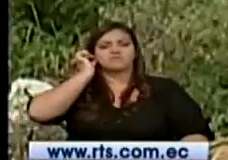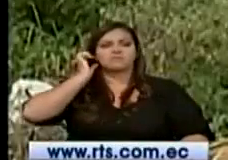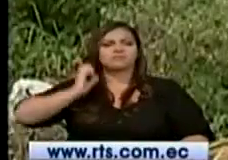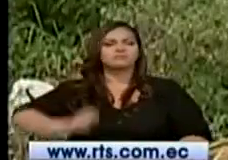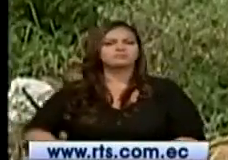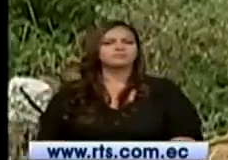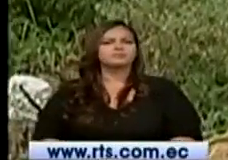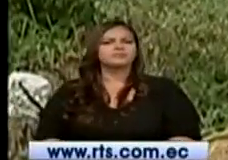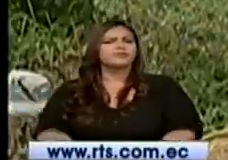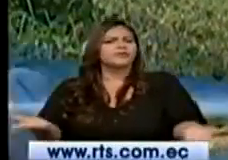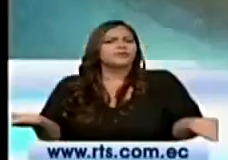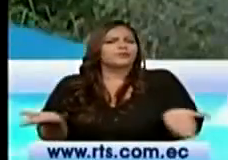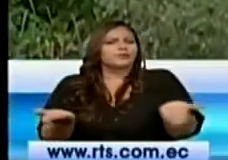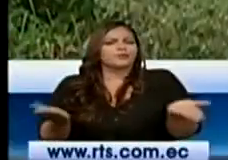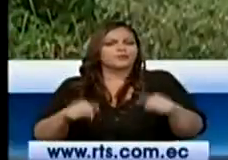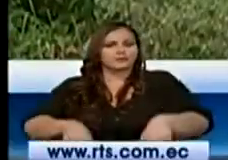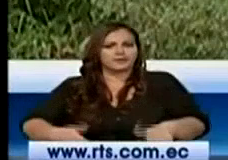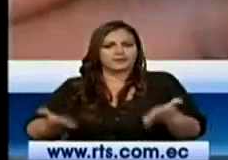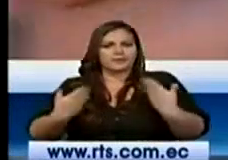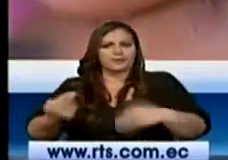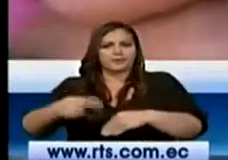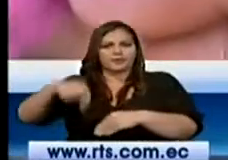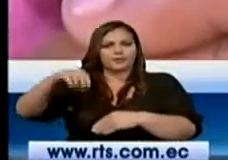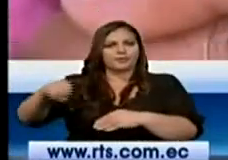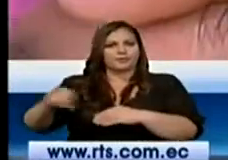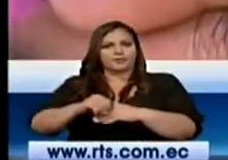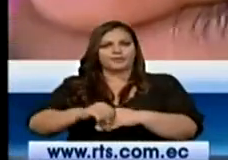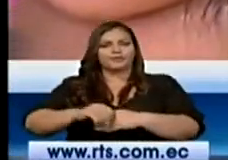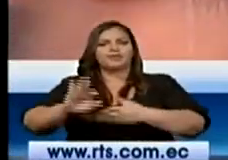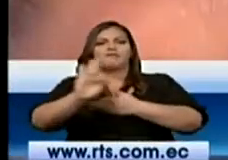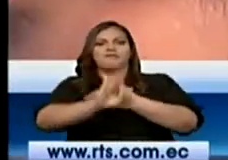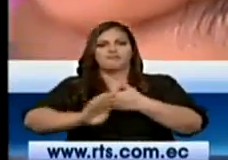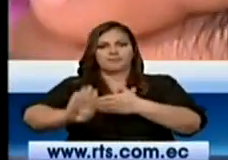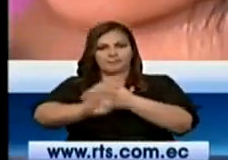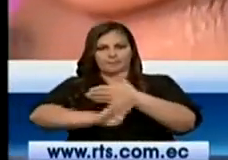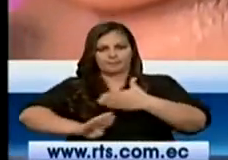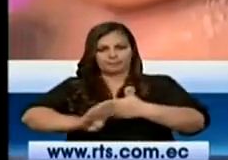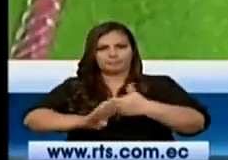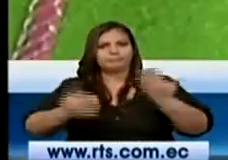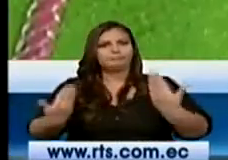hecho ocurrió en Flor de Bastión, al noroeste de Guayaquil, y ya está siendo